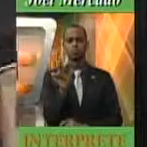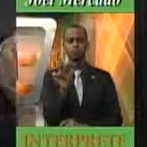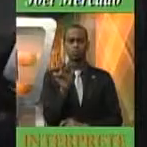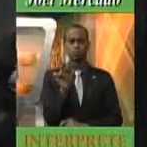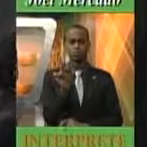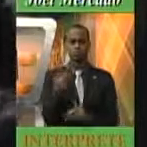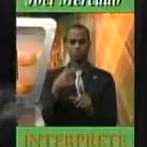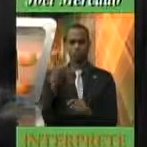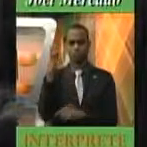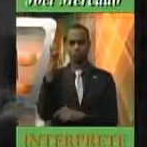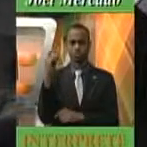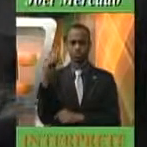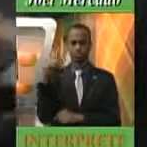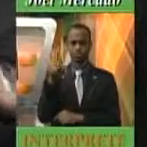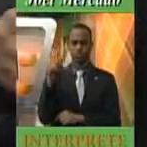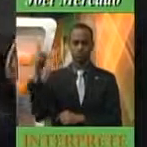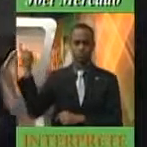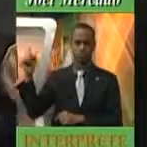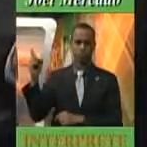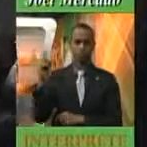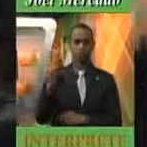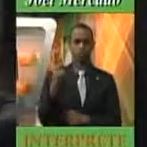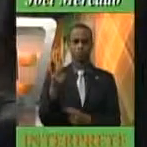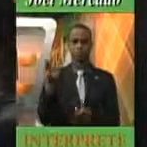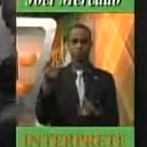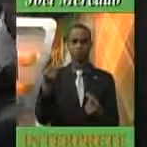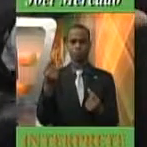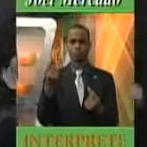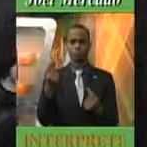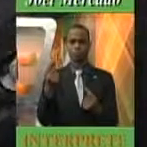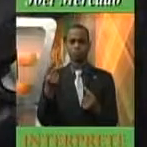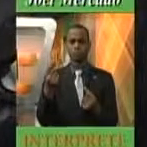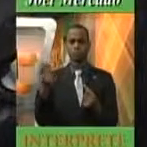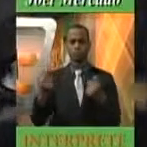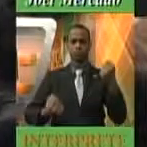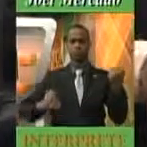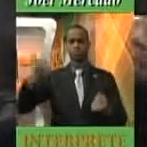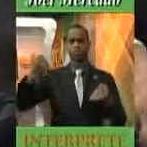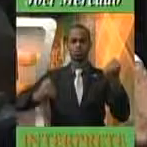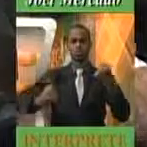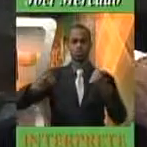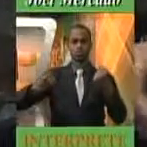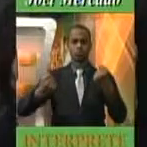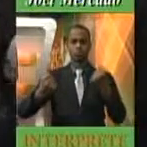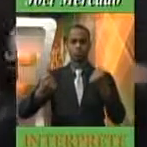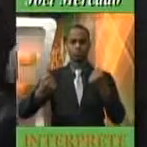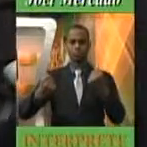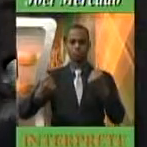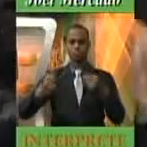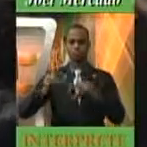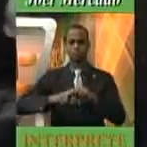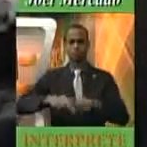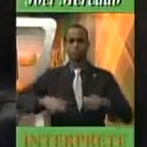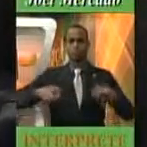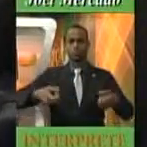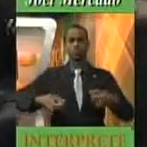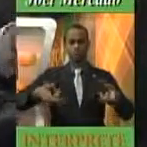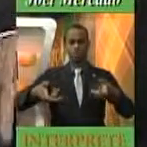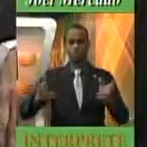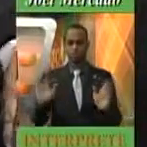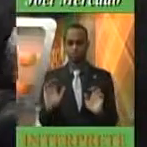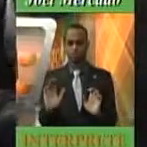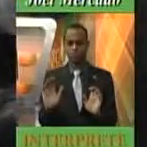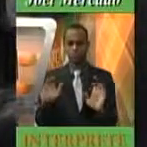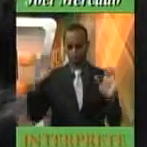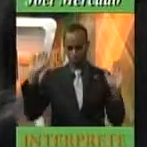turista europeo, y volvió de allá para acá y le trajo un Mercedes-Benz de silla de ruedas. Uh-huh. Cuando digo un